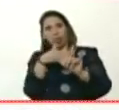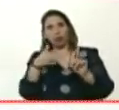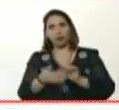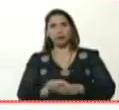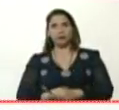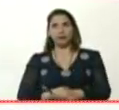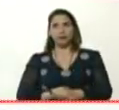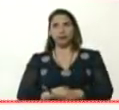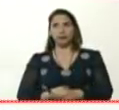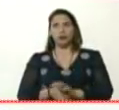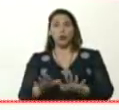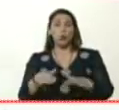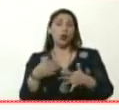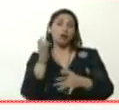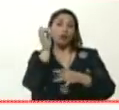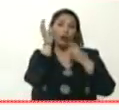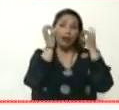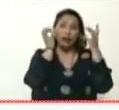O se creó